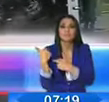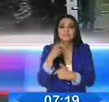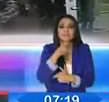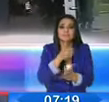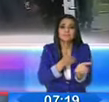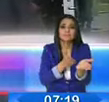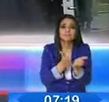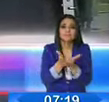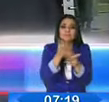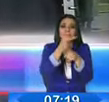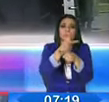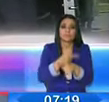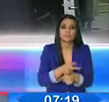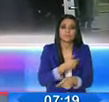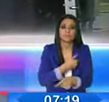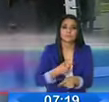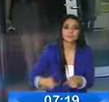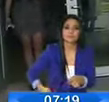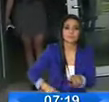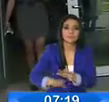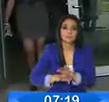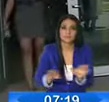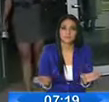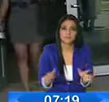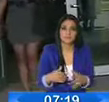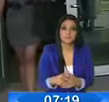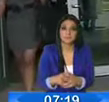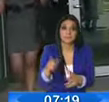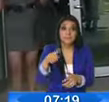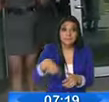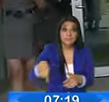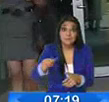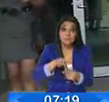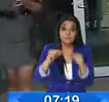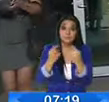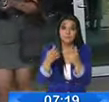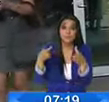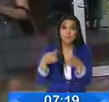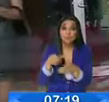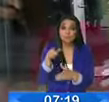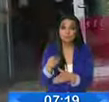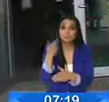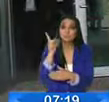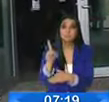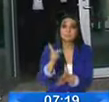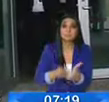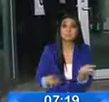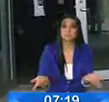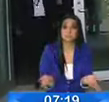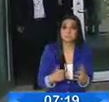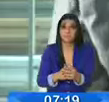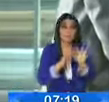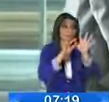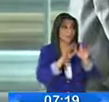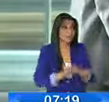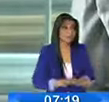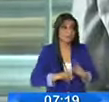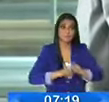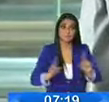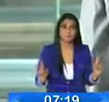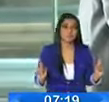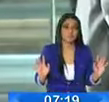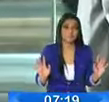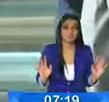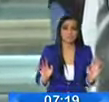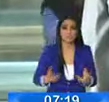de protección presidencial entonces ellos tendrán que decir que su caso de secundaria no tiene nada que ver lo informó